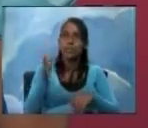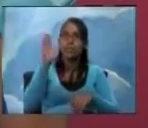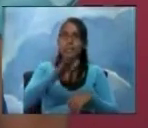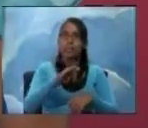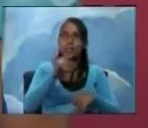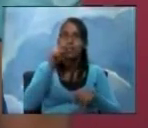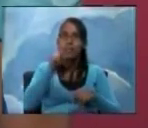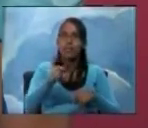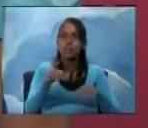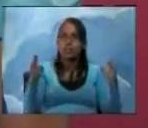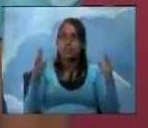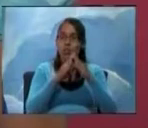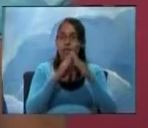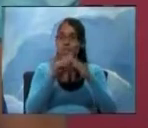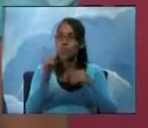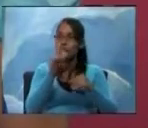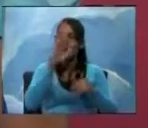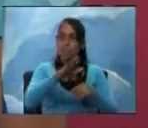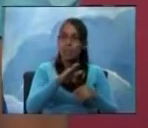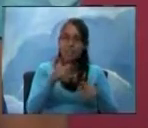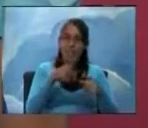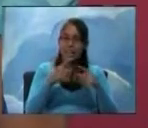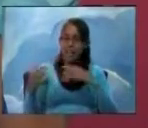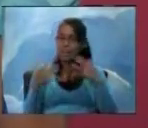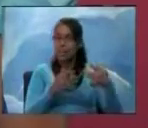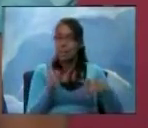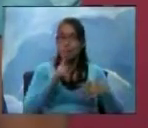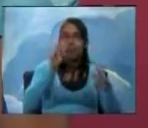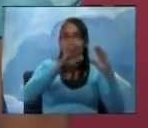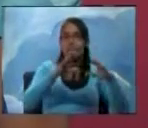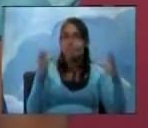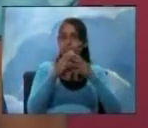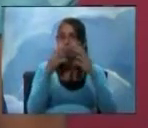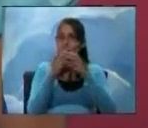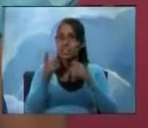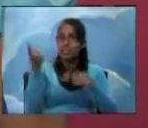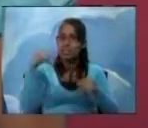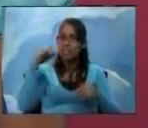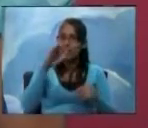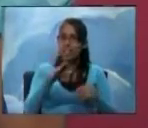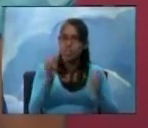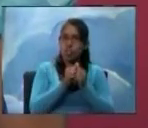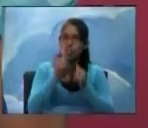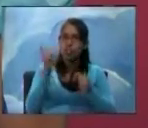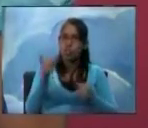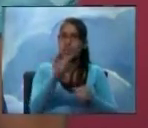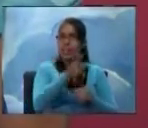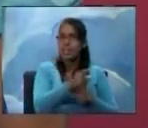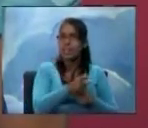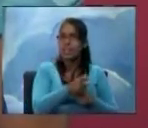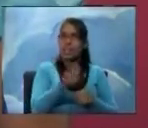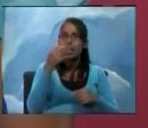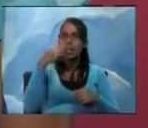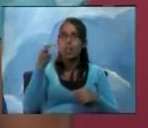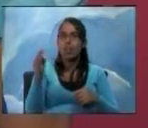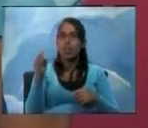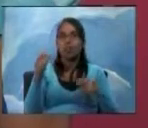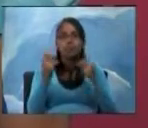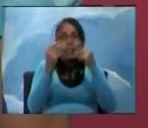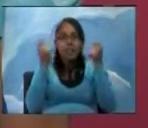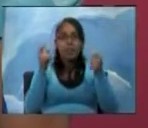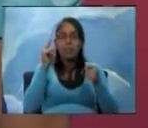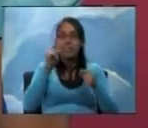en su casa, no estaba en la guerra, no estaba en la pelea. Él tenía que estar allí con su gente, hermano. Claro, de